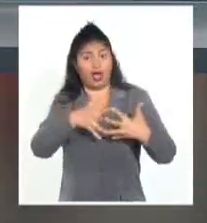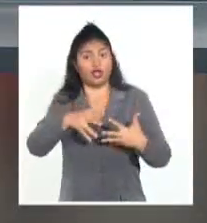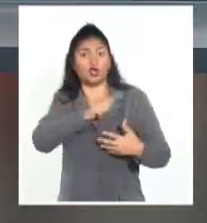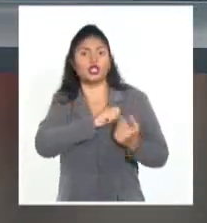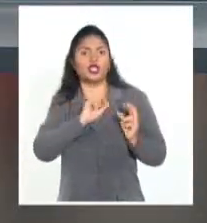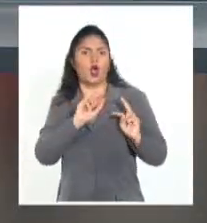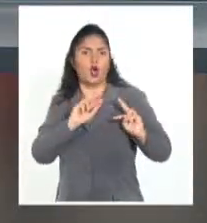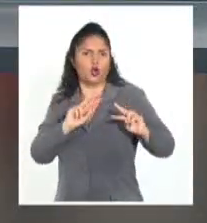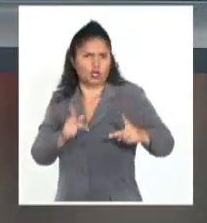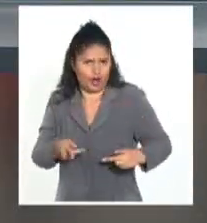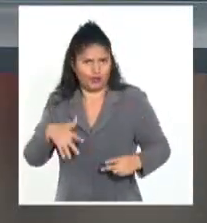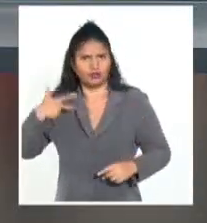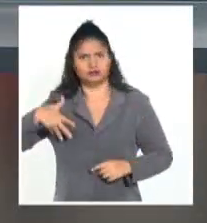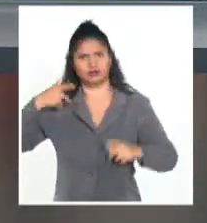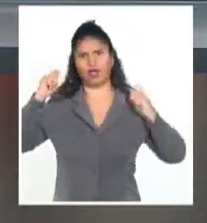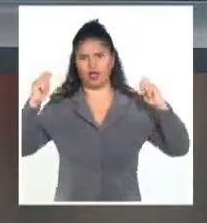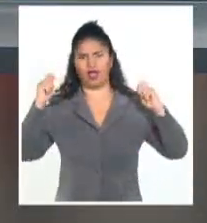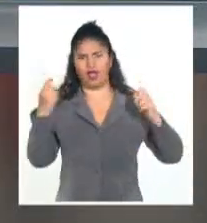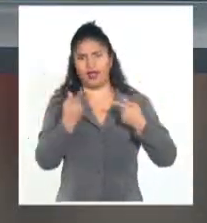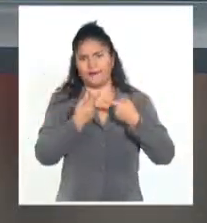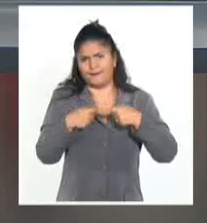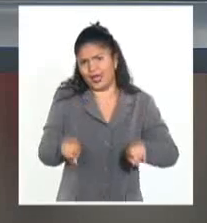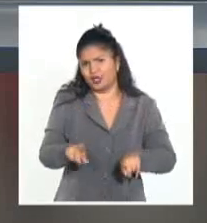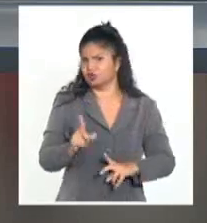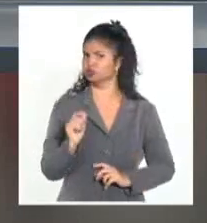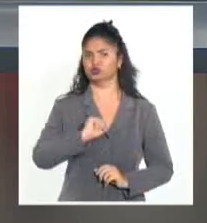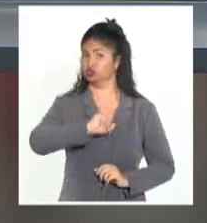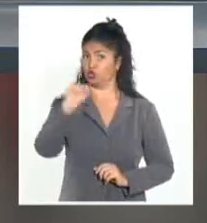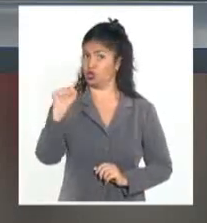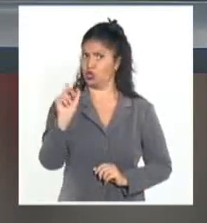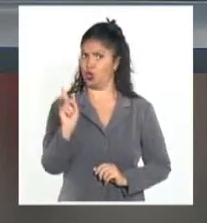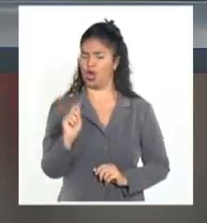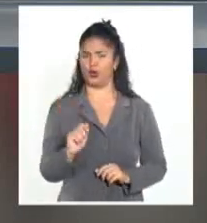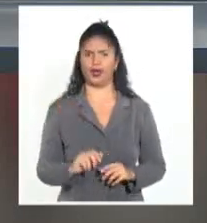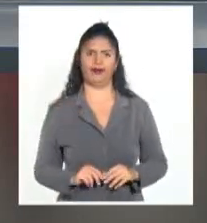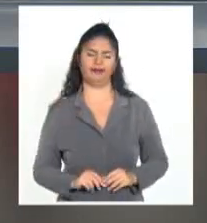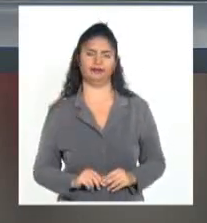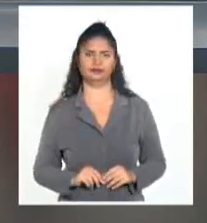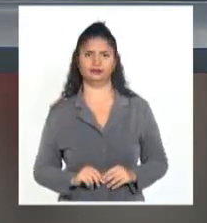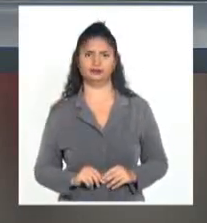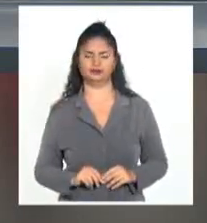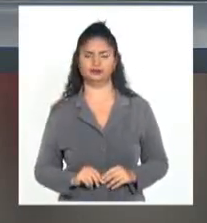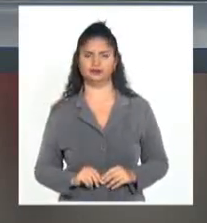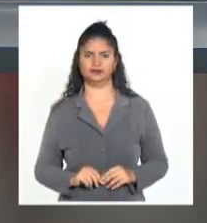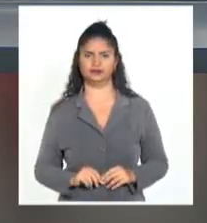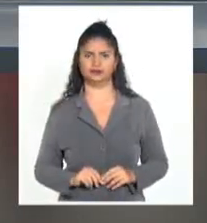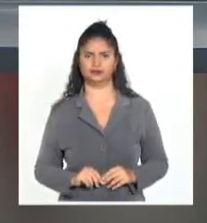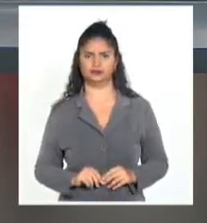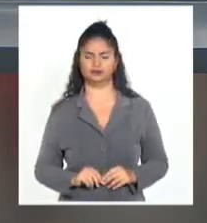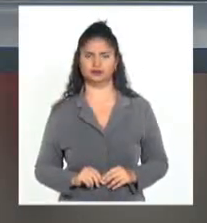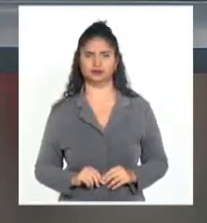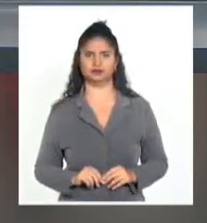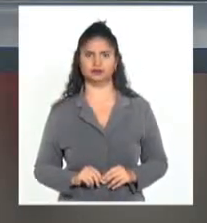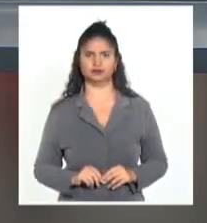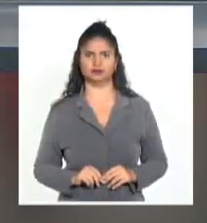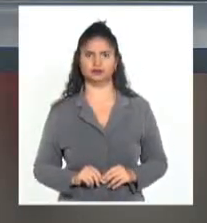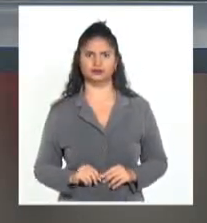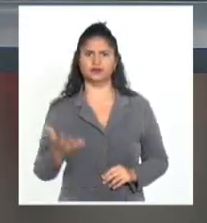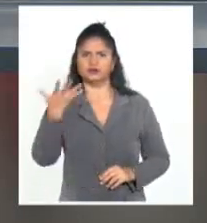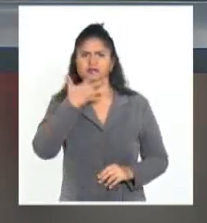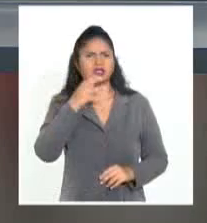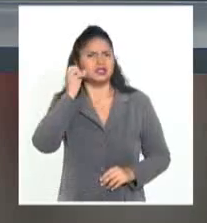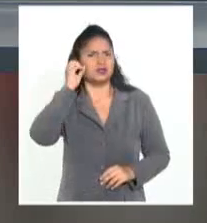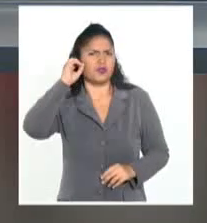económico, comercial y financiero, conforme lo diseñó la administración Trump y aplica con severidad el gobierno de Biden. Contrario a